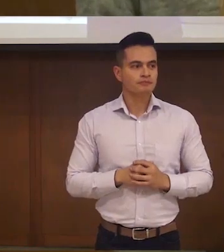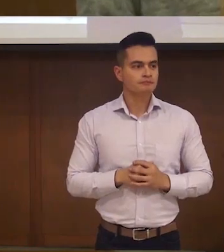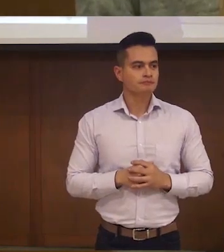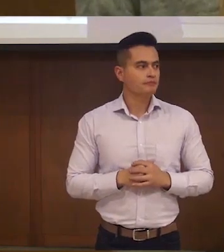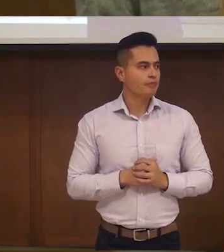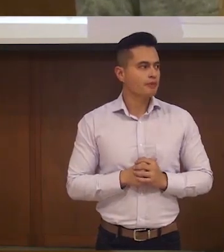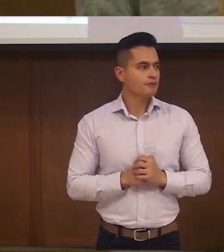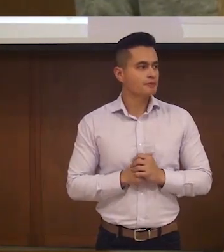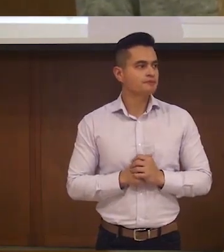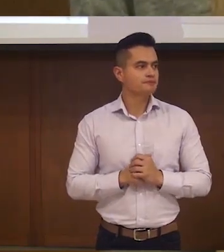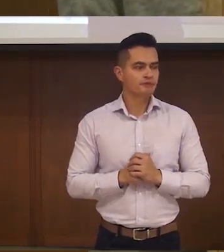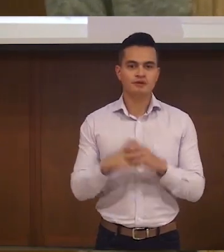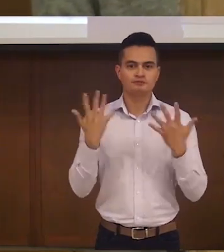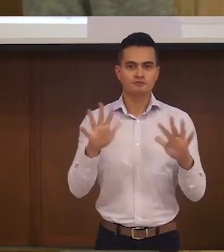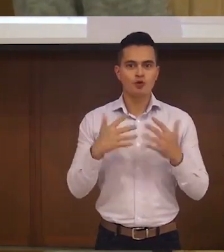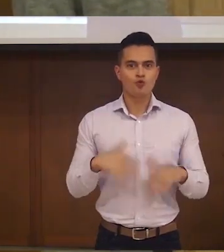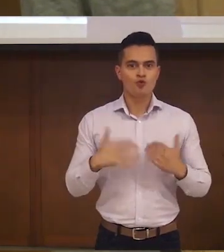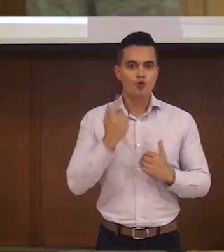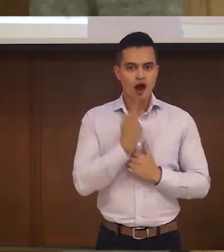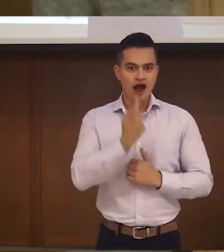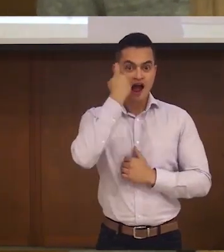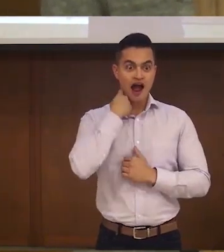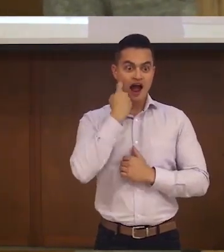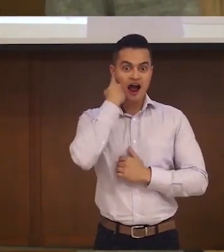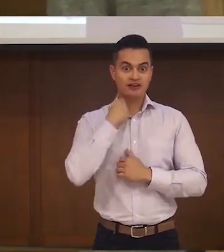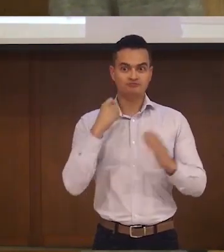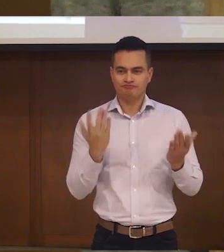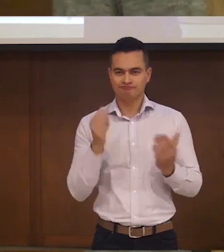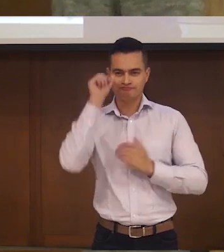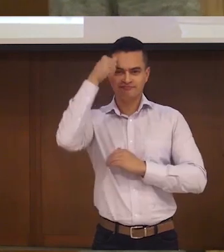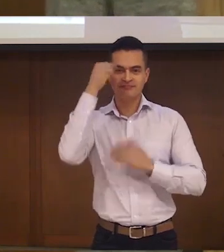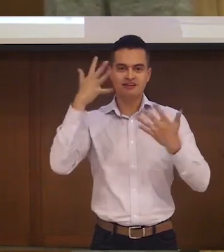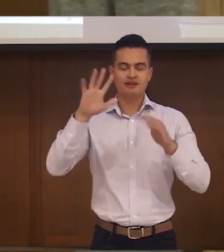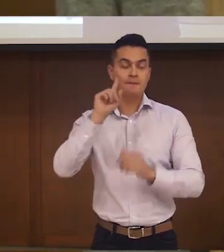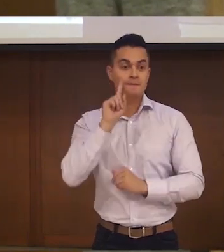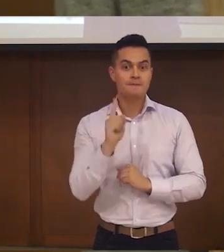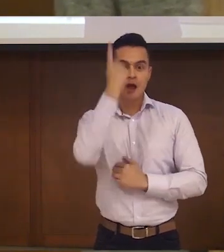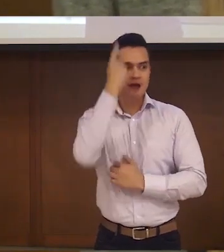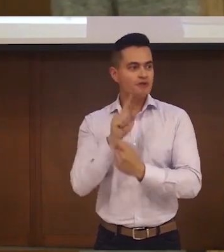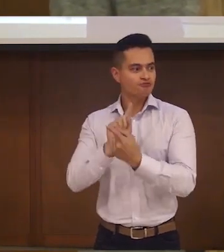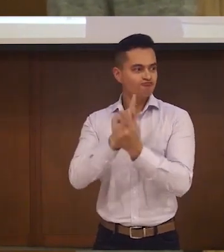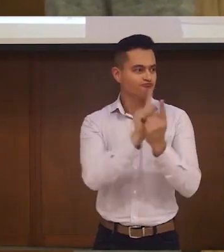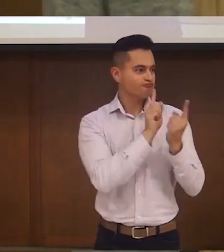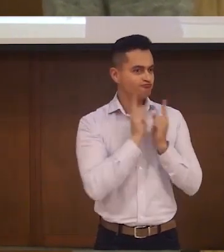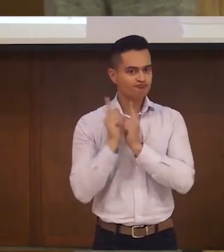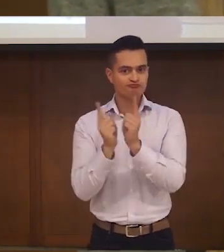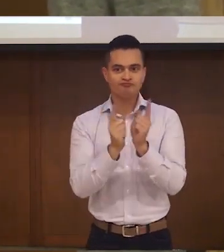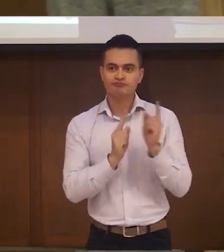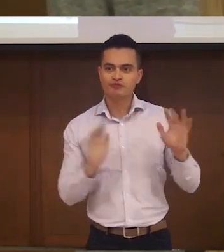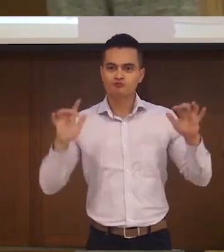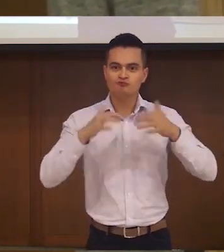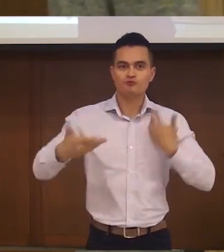ya pasada la emoción fuerte de anoche, que fue el primer encuentro